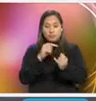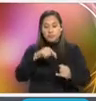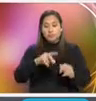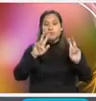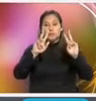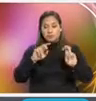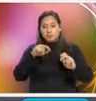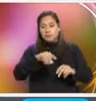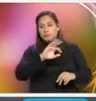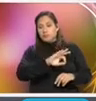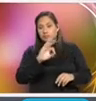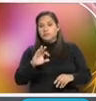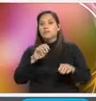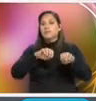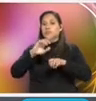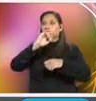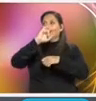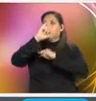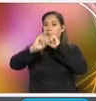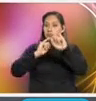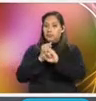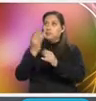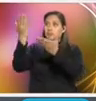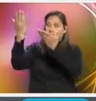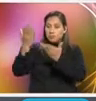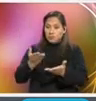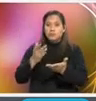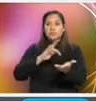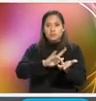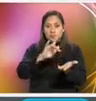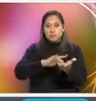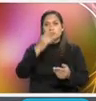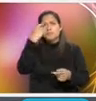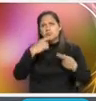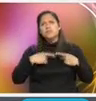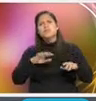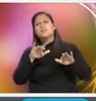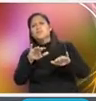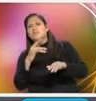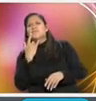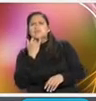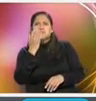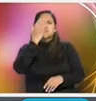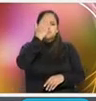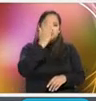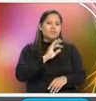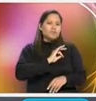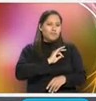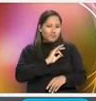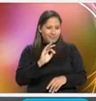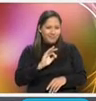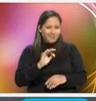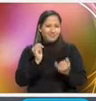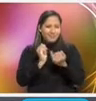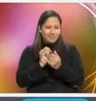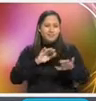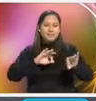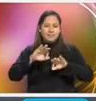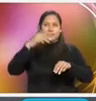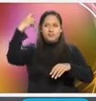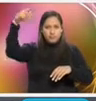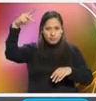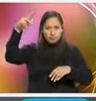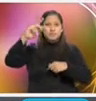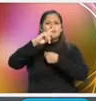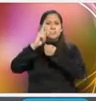temporada tener una compañía internacional, para que pues nuestro público aquí lo conozcamos, conozcamos el trabajo que se hace